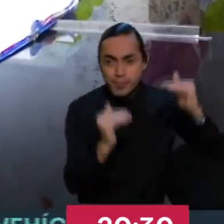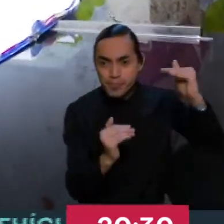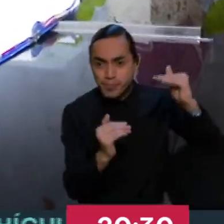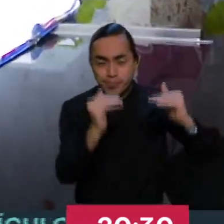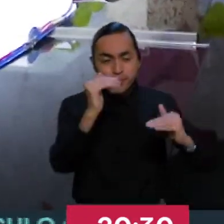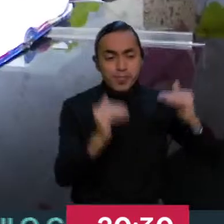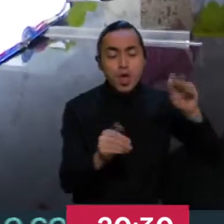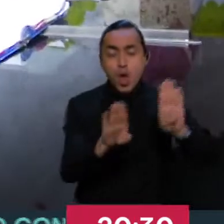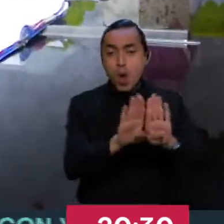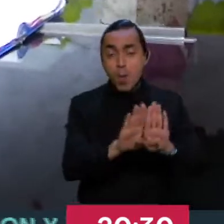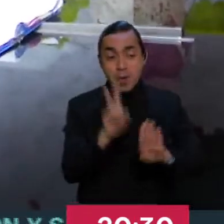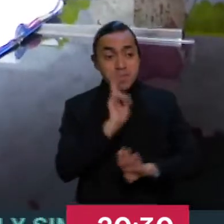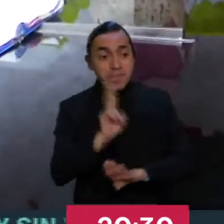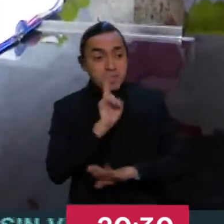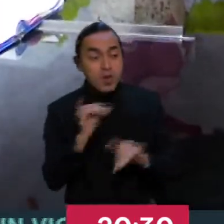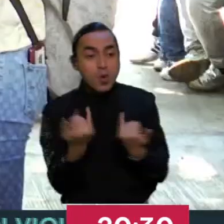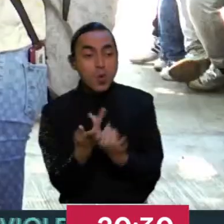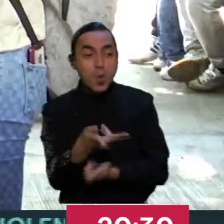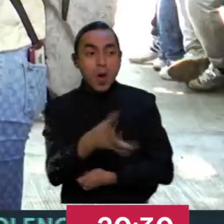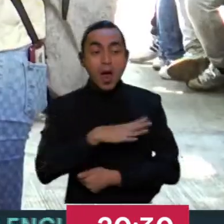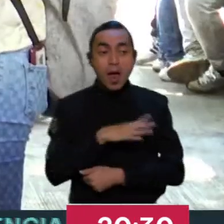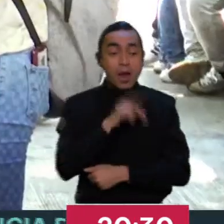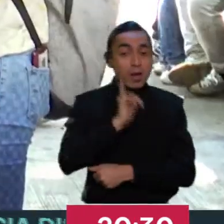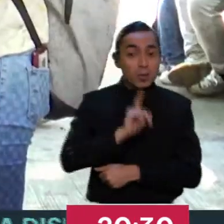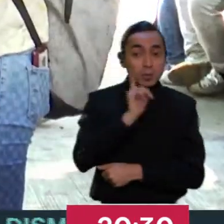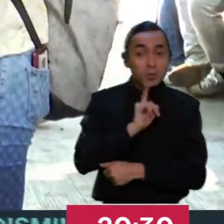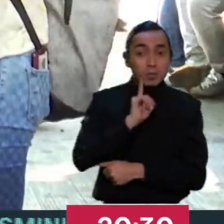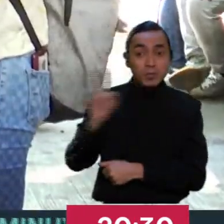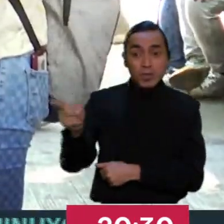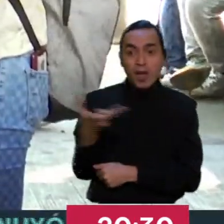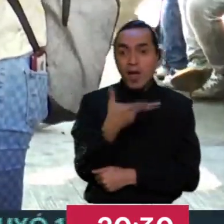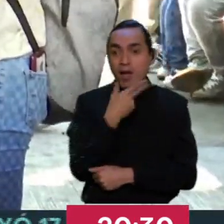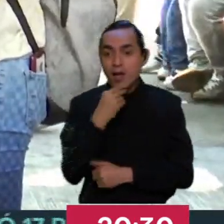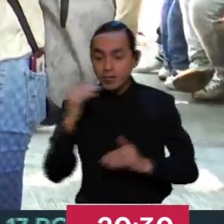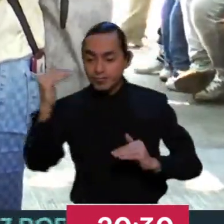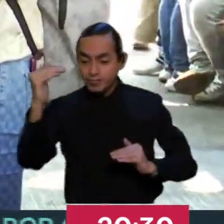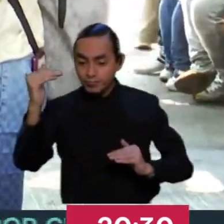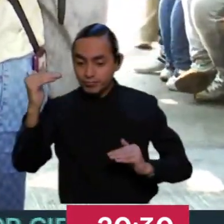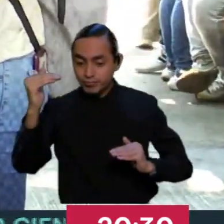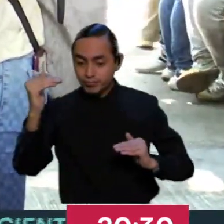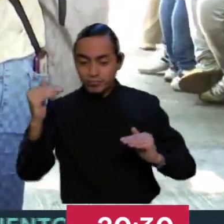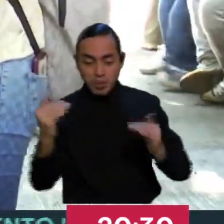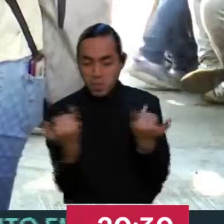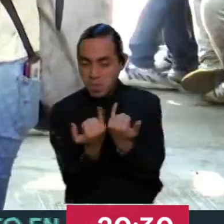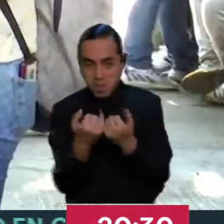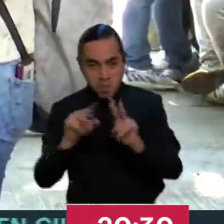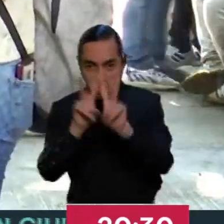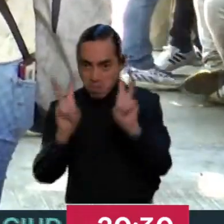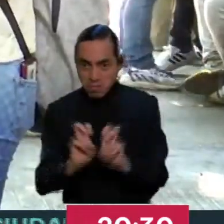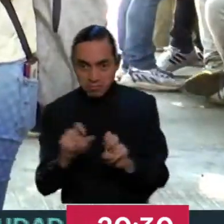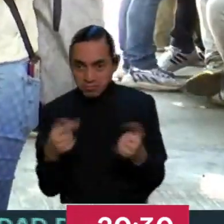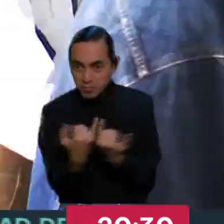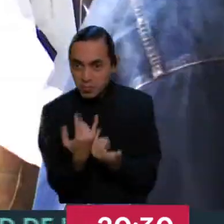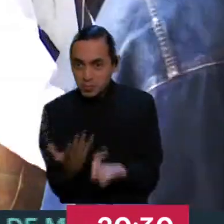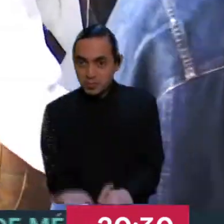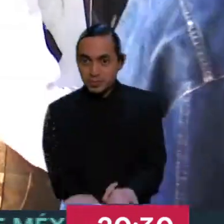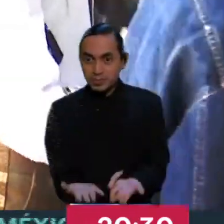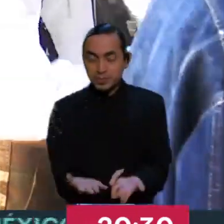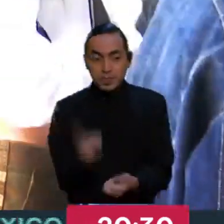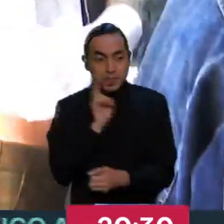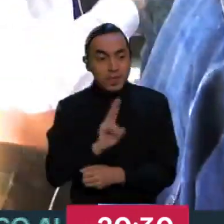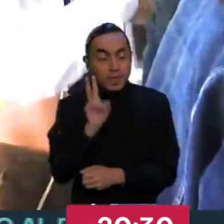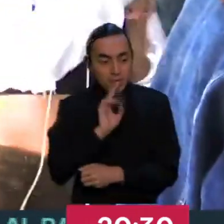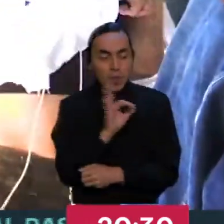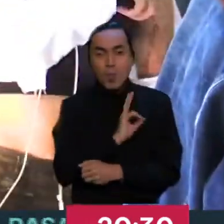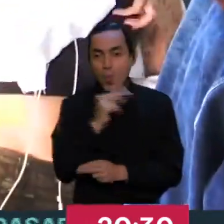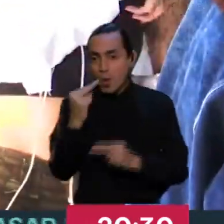es la posición de las mujeres respecto a la posición de los hombres en una misma situación, ¿no? Que es lo que se puede